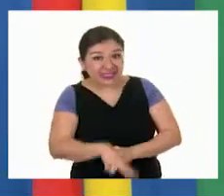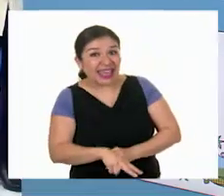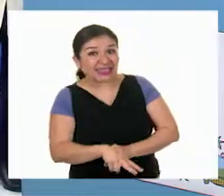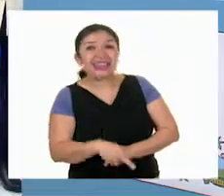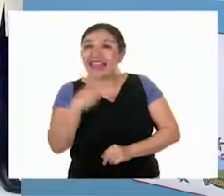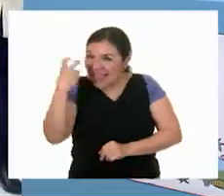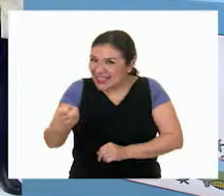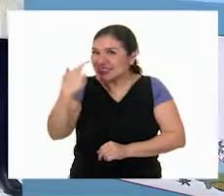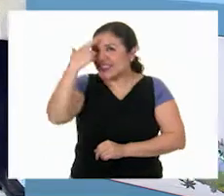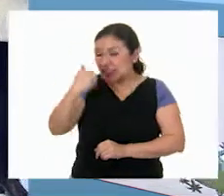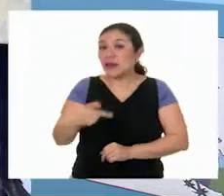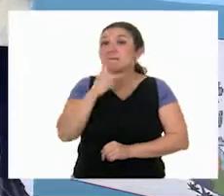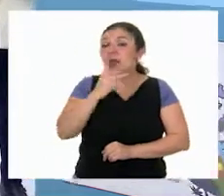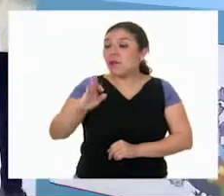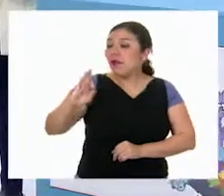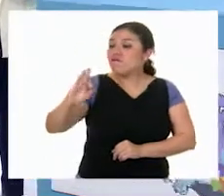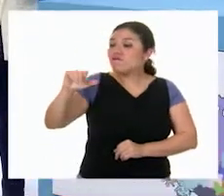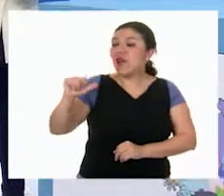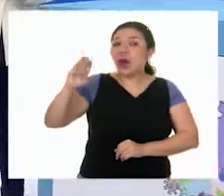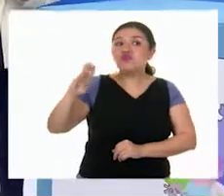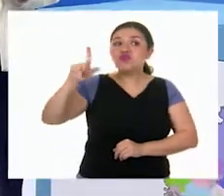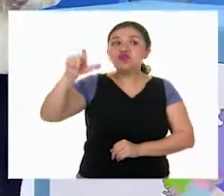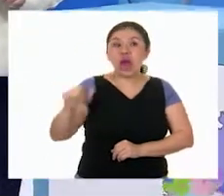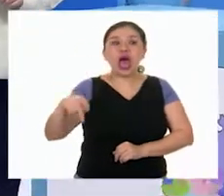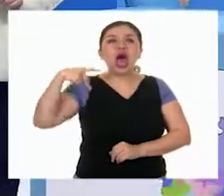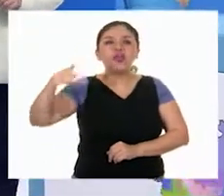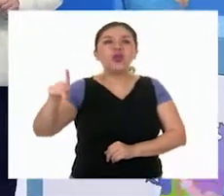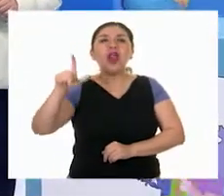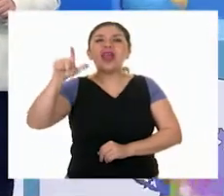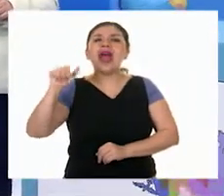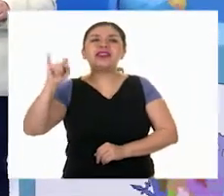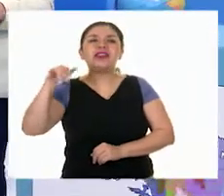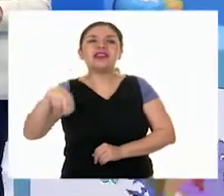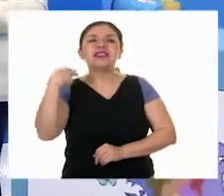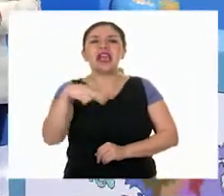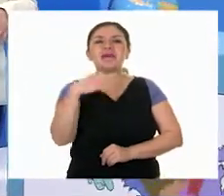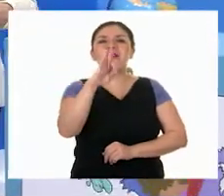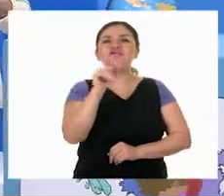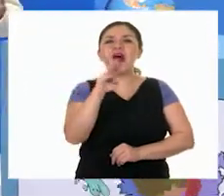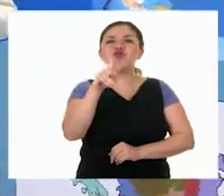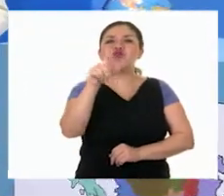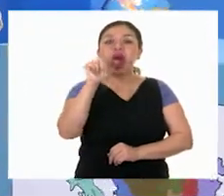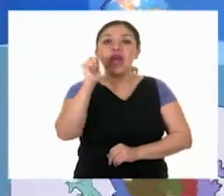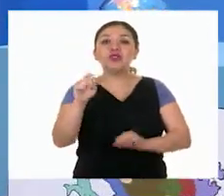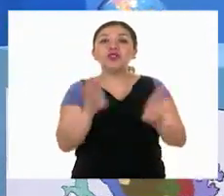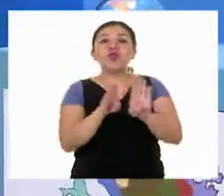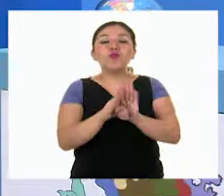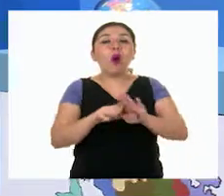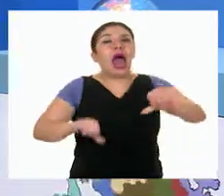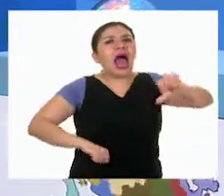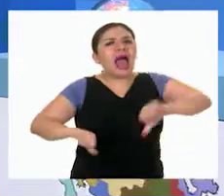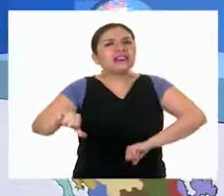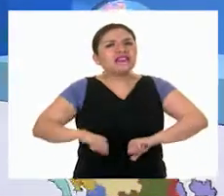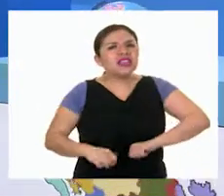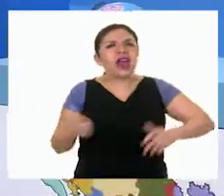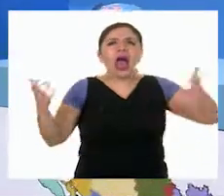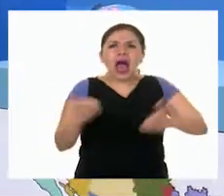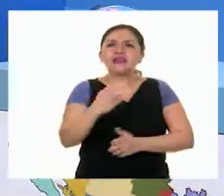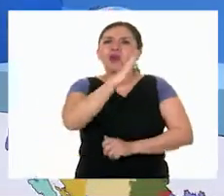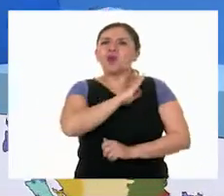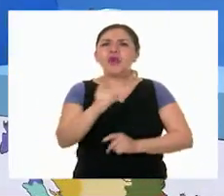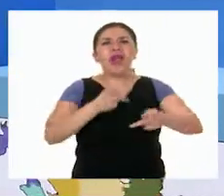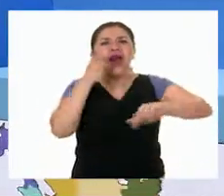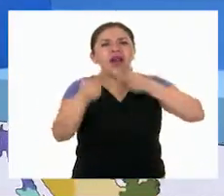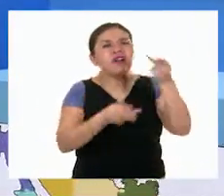María. La palabra fábula viene del latín fabula, que se refiere a la acción de hablar o